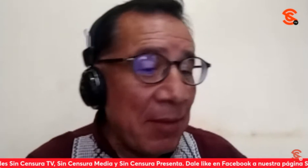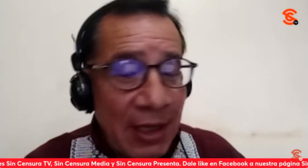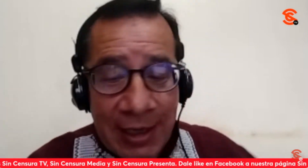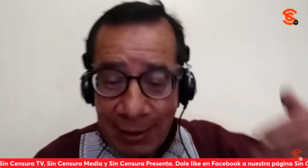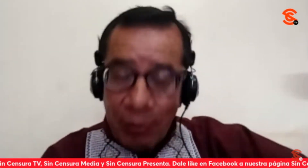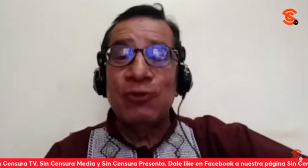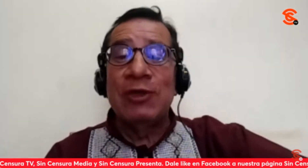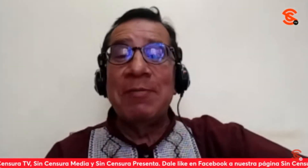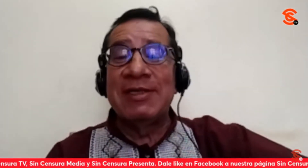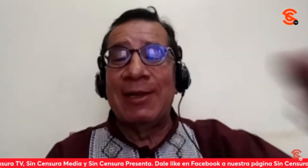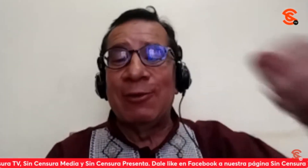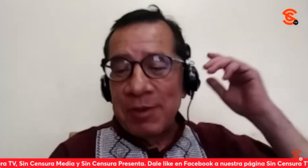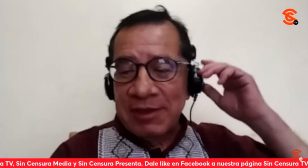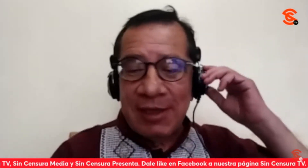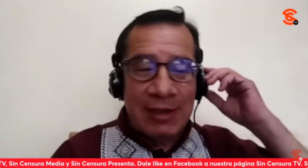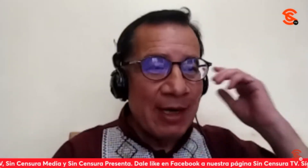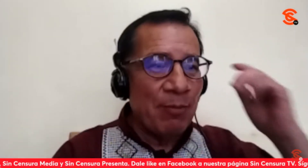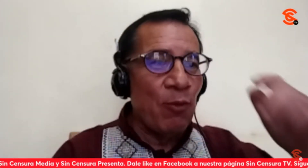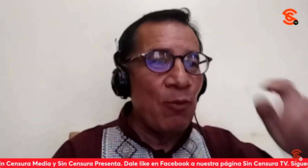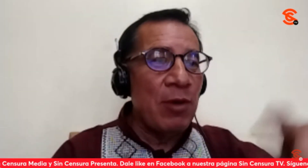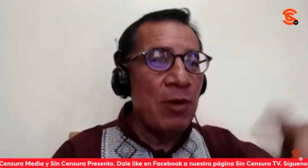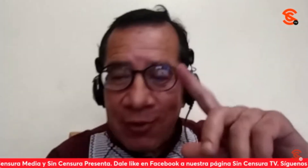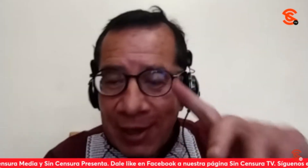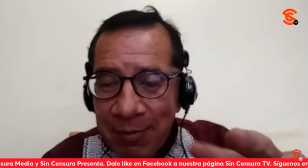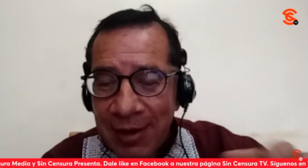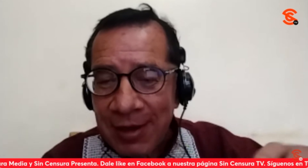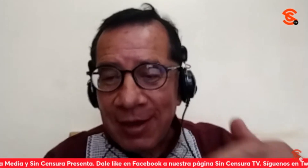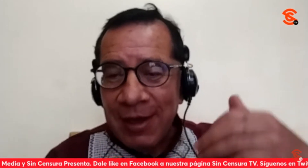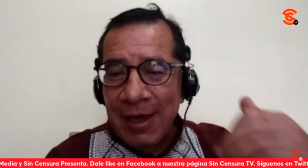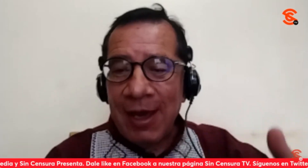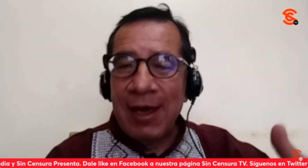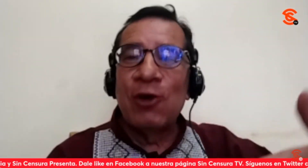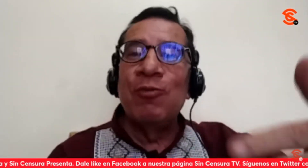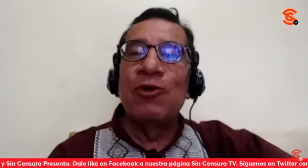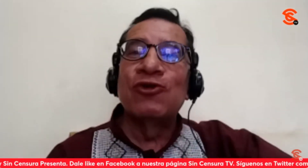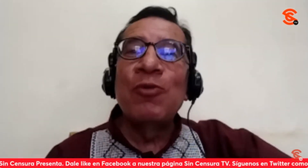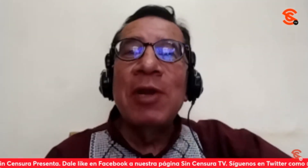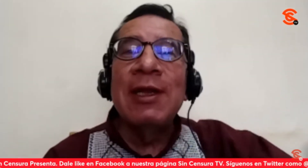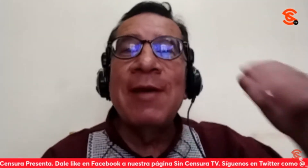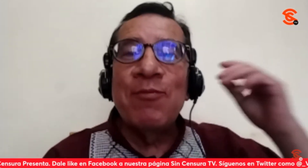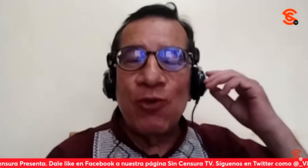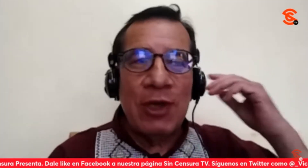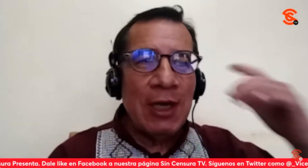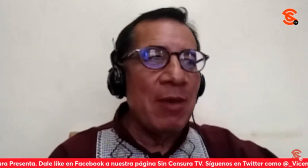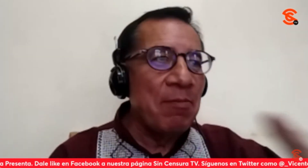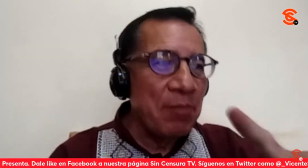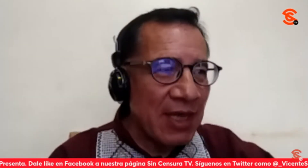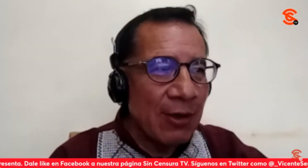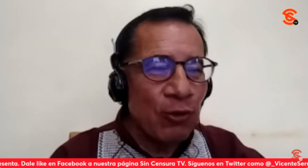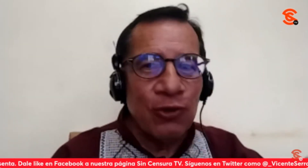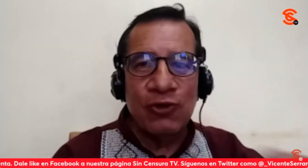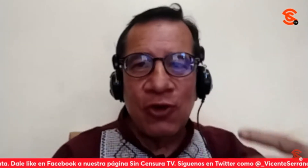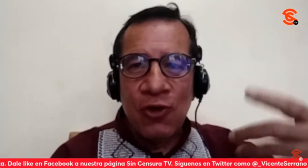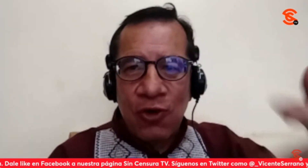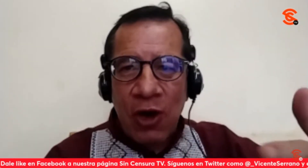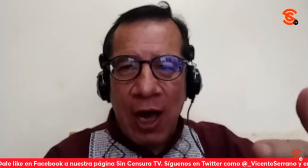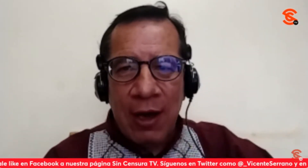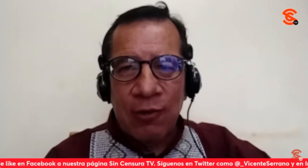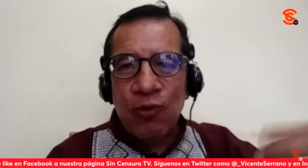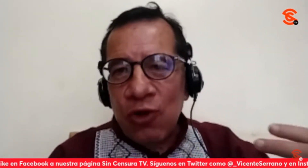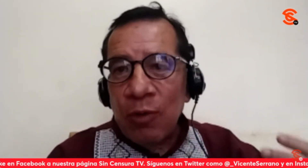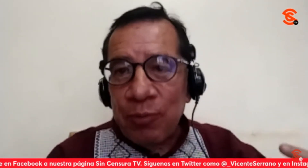Ah, terminó la mañanera. ¿Cuántos temas trató el presidente de la República? Pero déjeme, como nos come el tiempo, déjeme empezar con